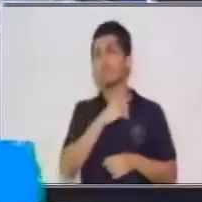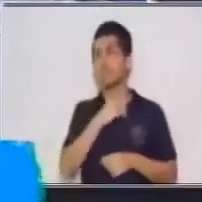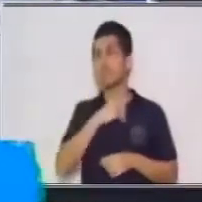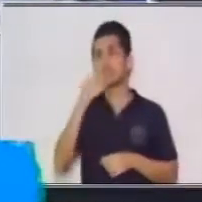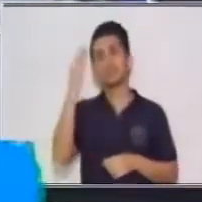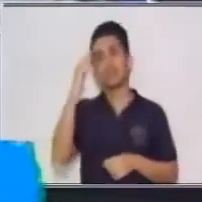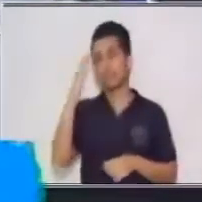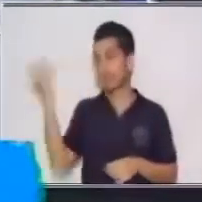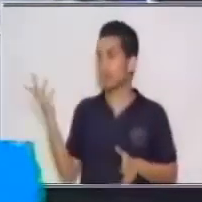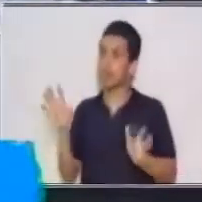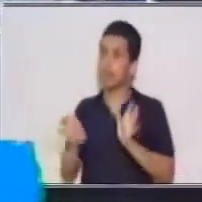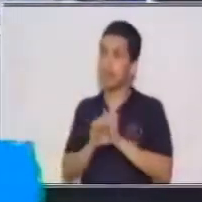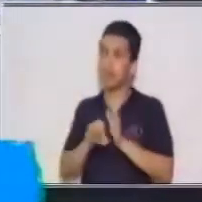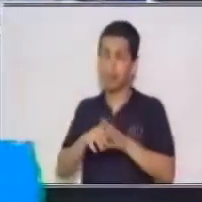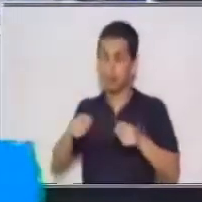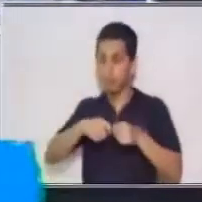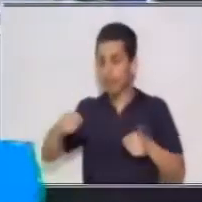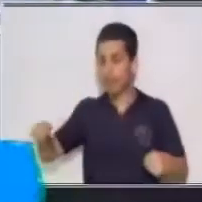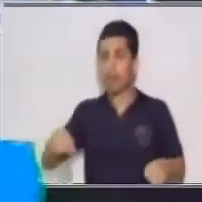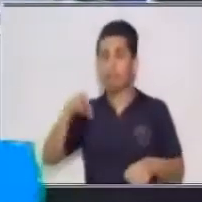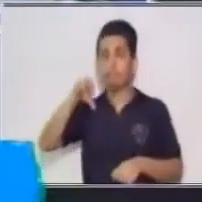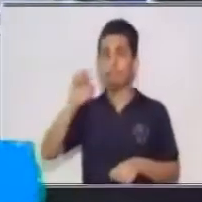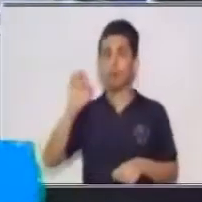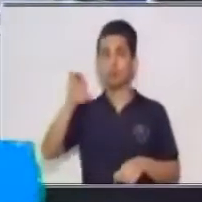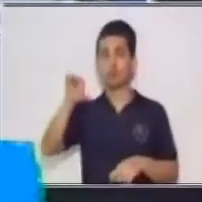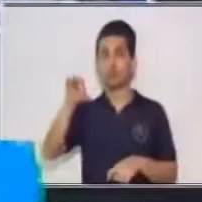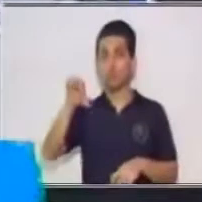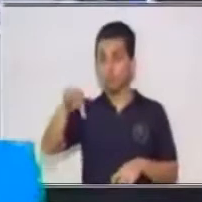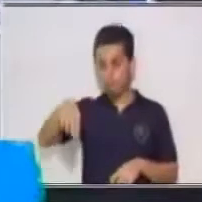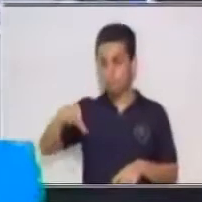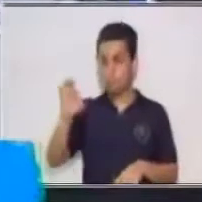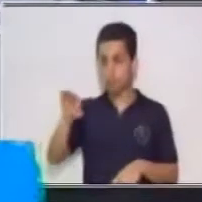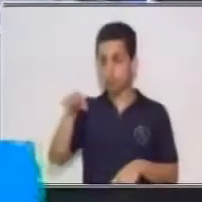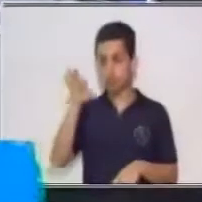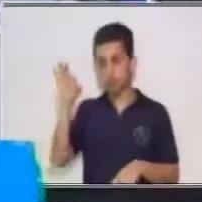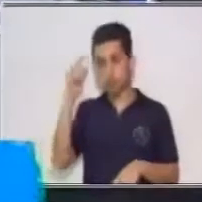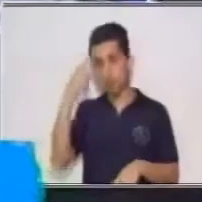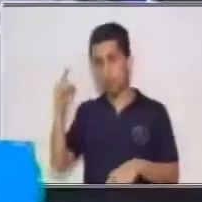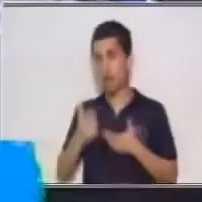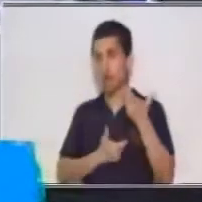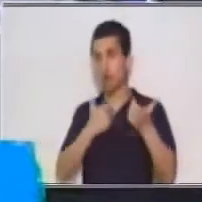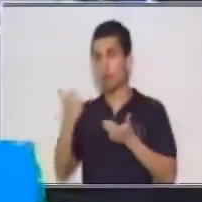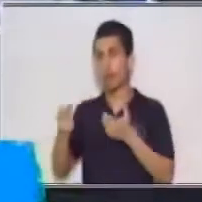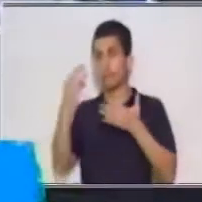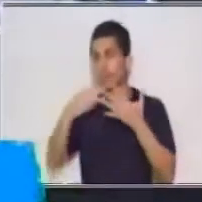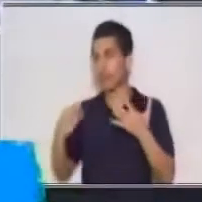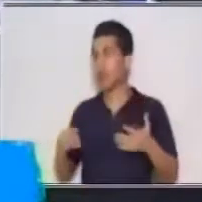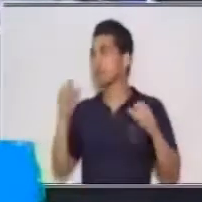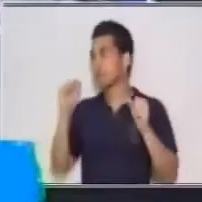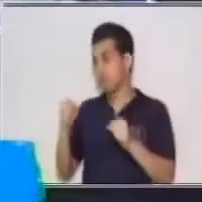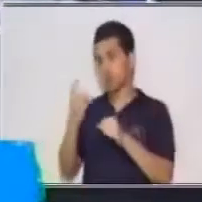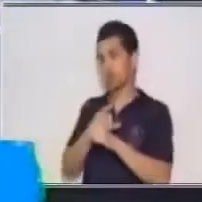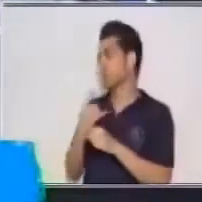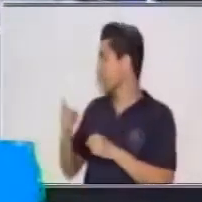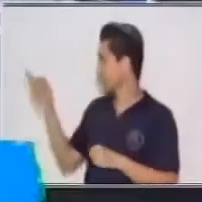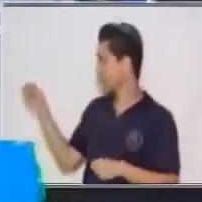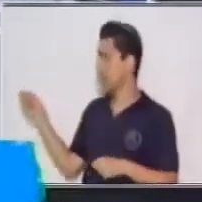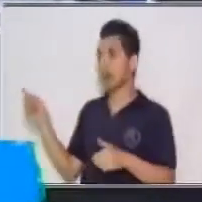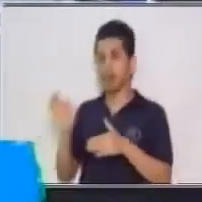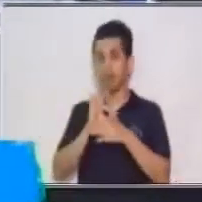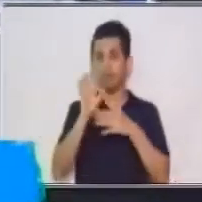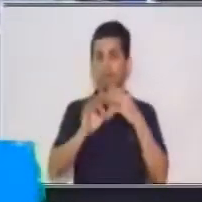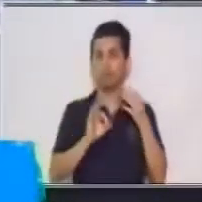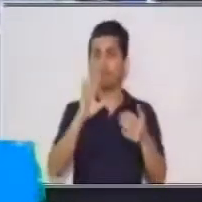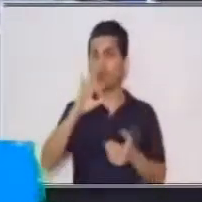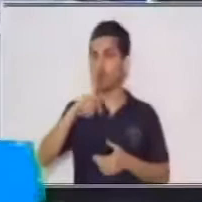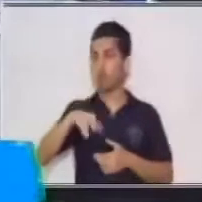de ese pozo para la compra de los materiales, puedes utilizar esta fórmula. También, te has dado cuenta que en algunas